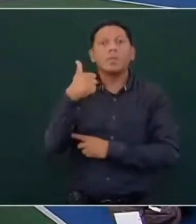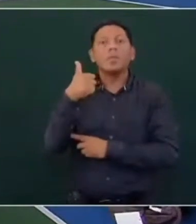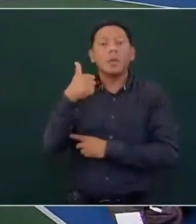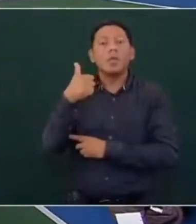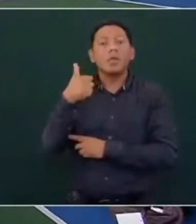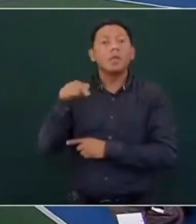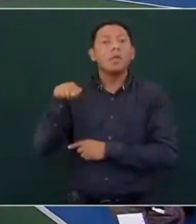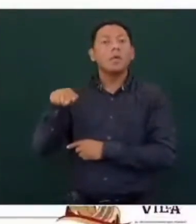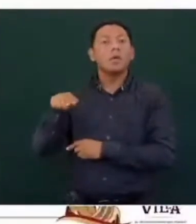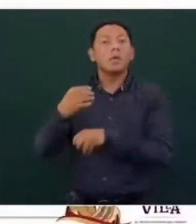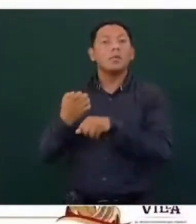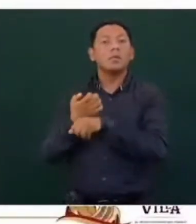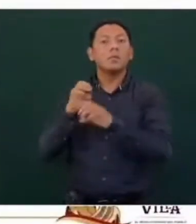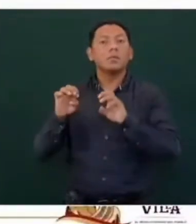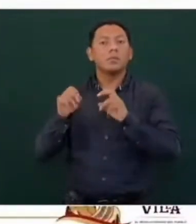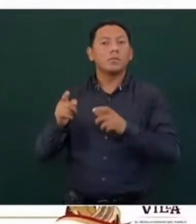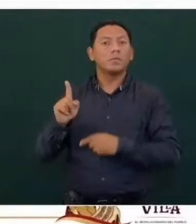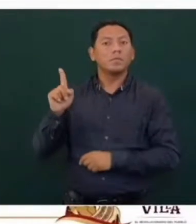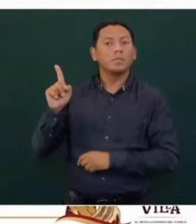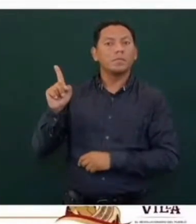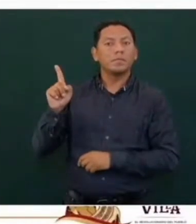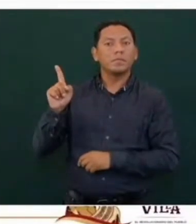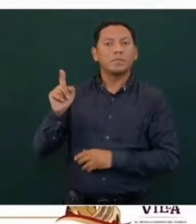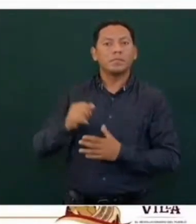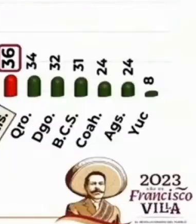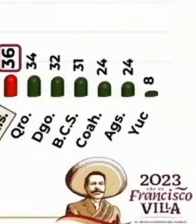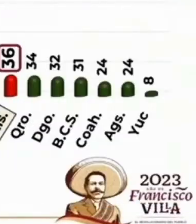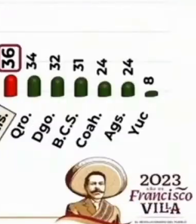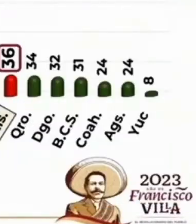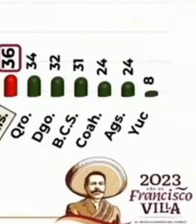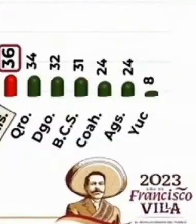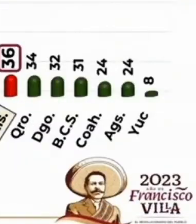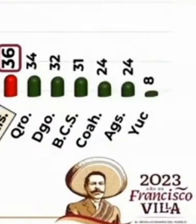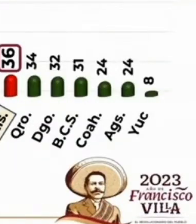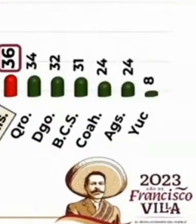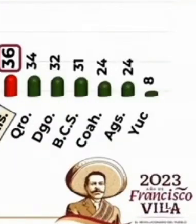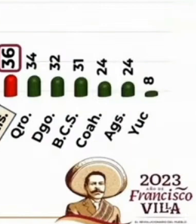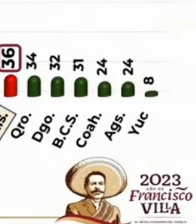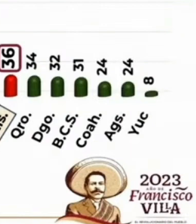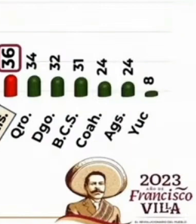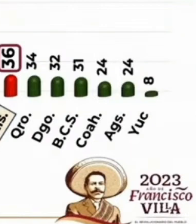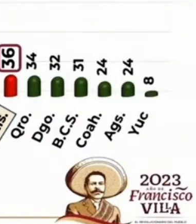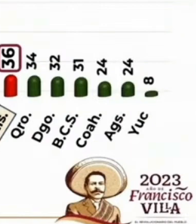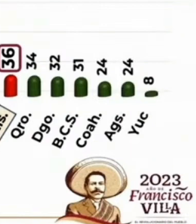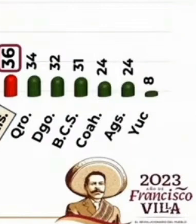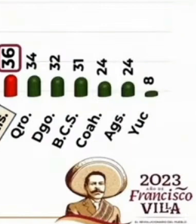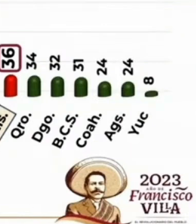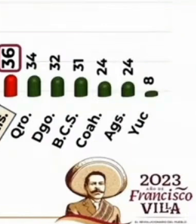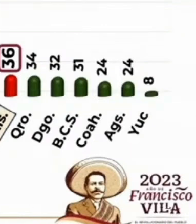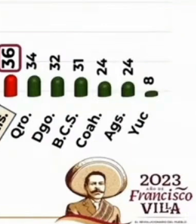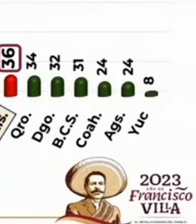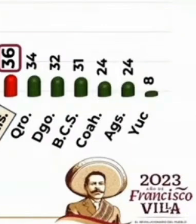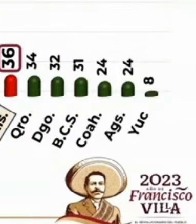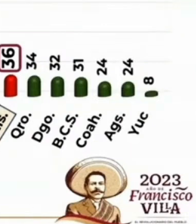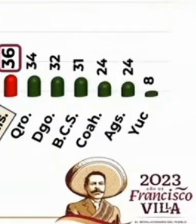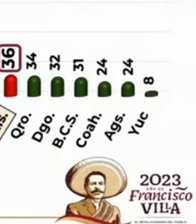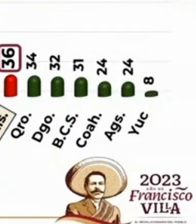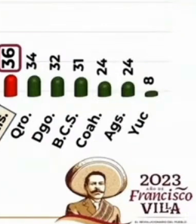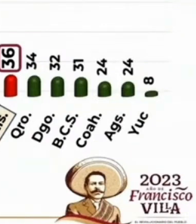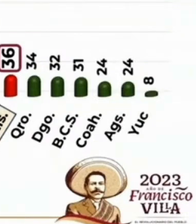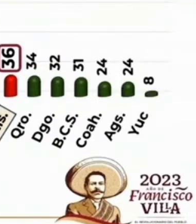sitio. Es de los estados con menos homicidios.